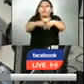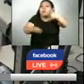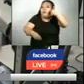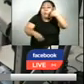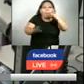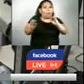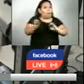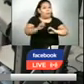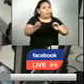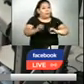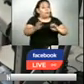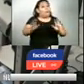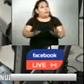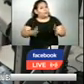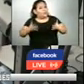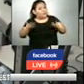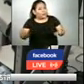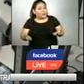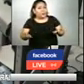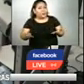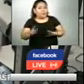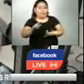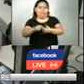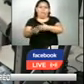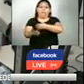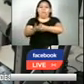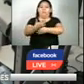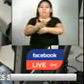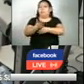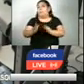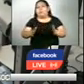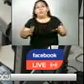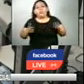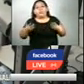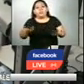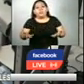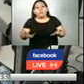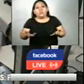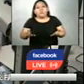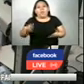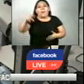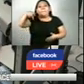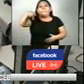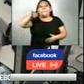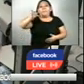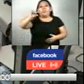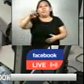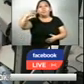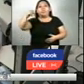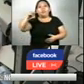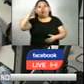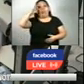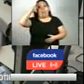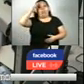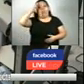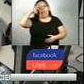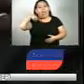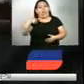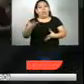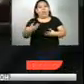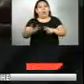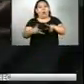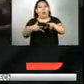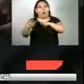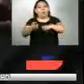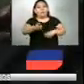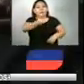direcciones, porque generalmente estos mensajes son phishing o son mensajes falsos que buscan robar nuestra